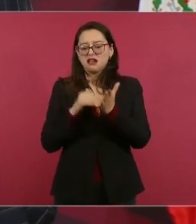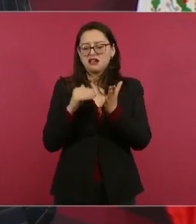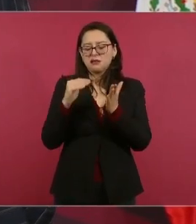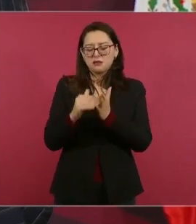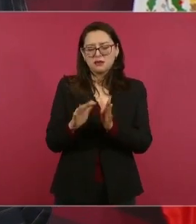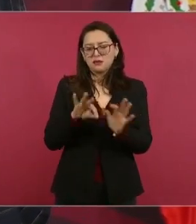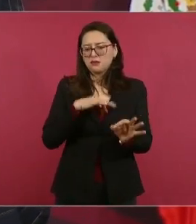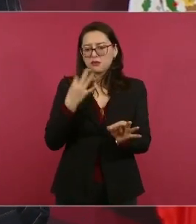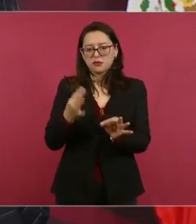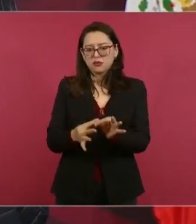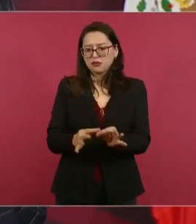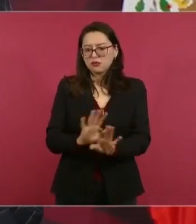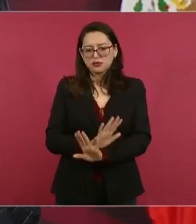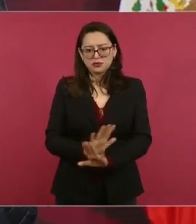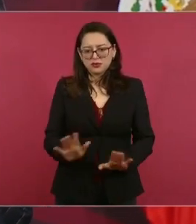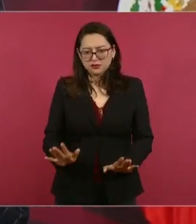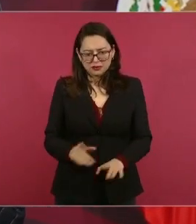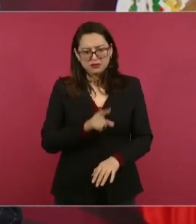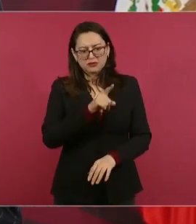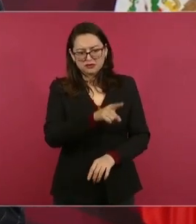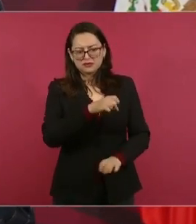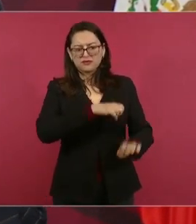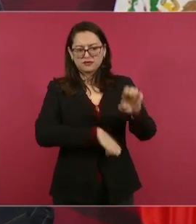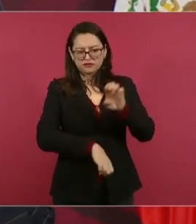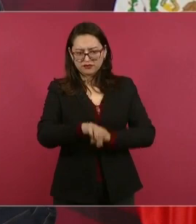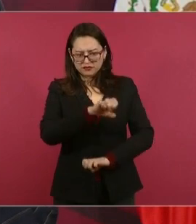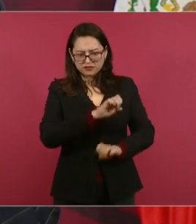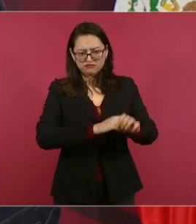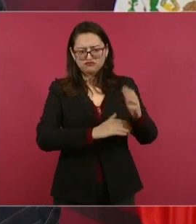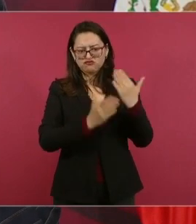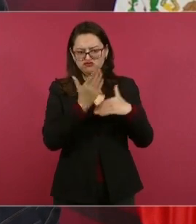exitoso, ¿sí? Y